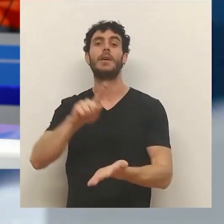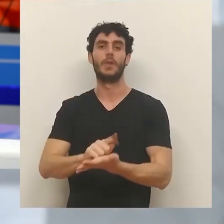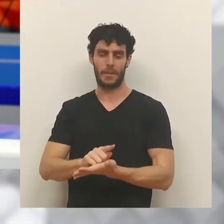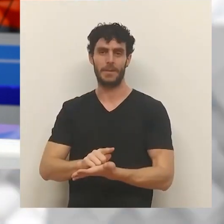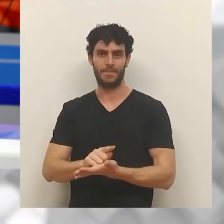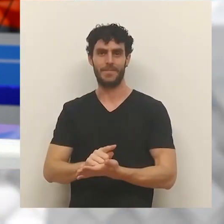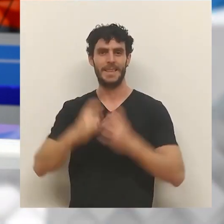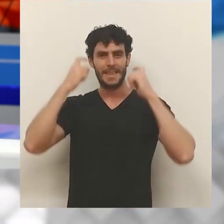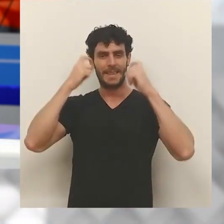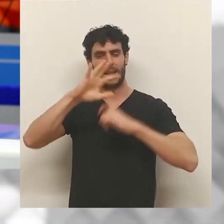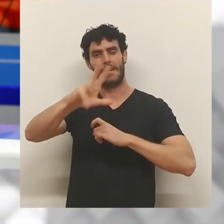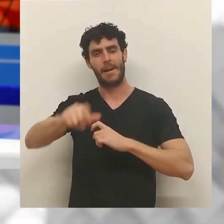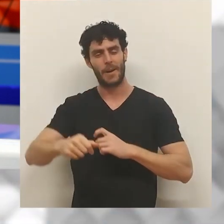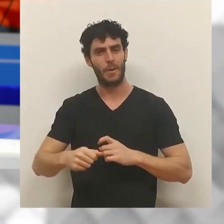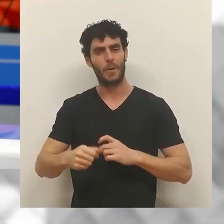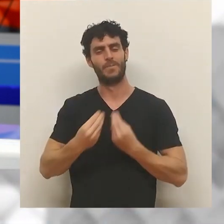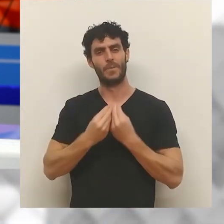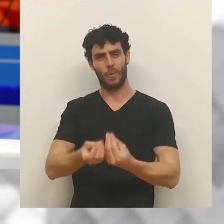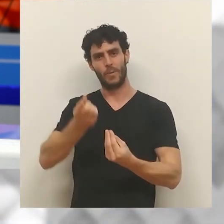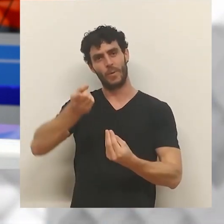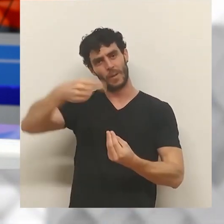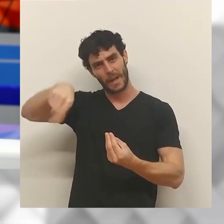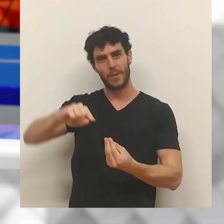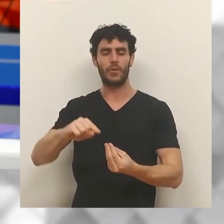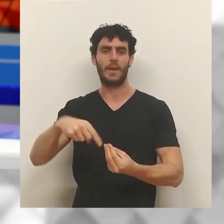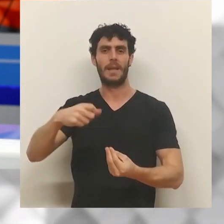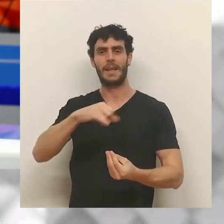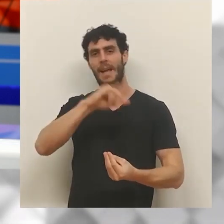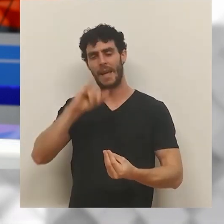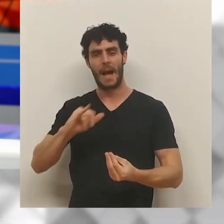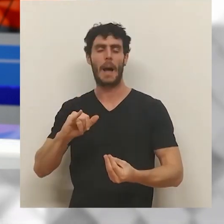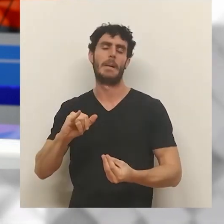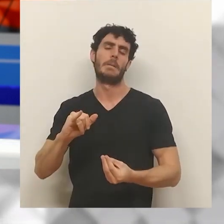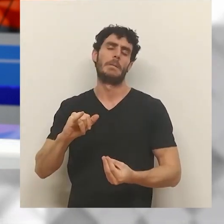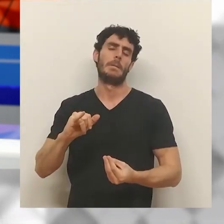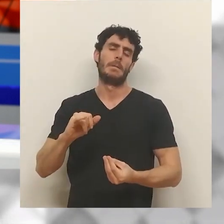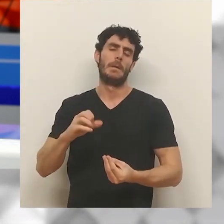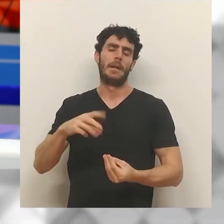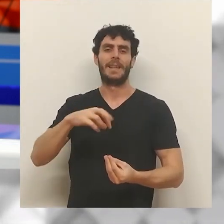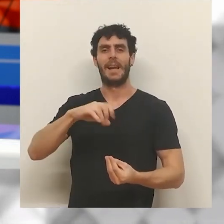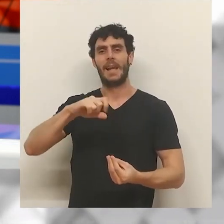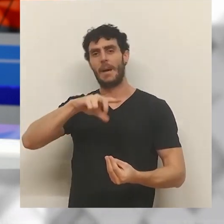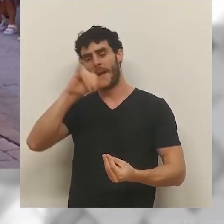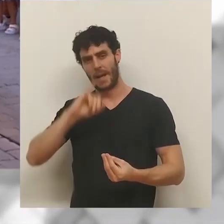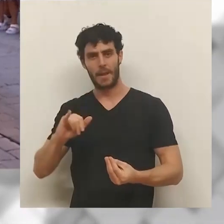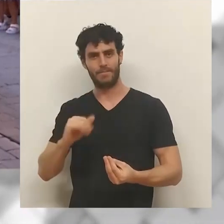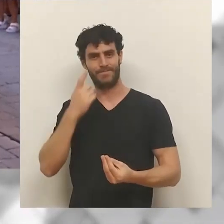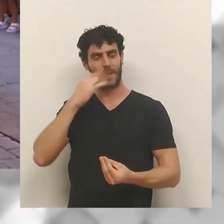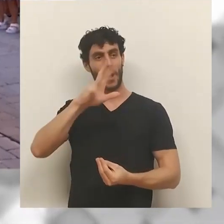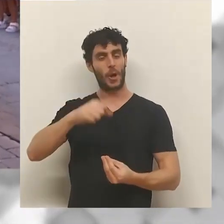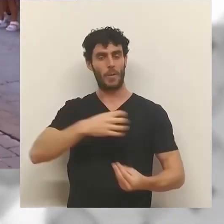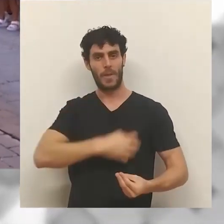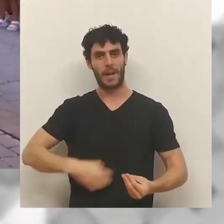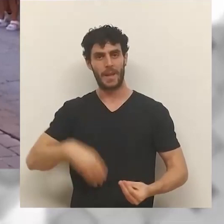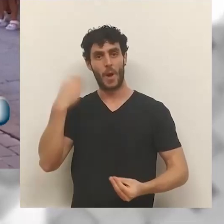que a otro año lo volverán a intentar y siguiendo este intento de robo ha estado nuestra compañera Natalia Pérez. Los